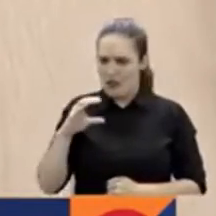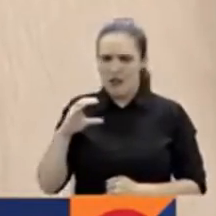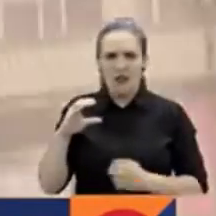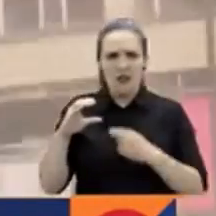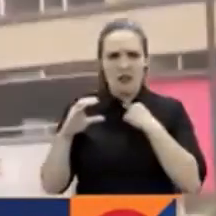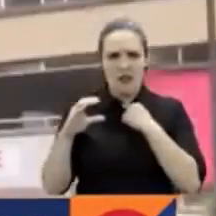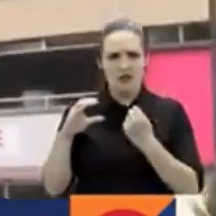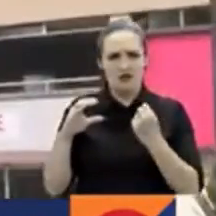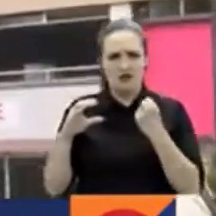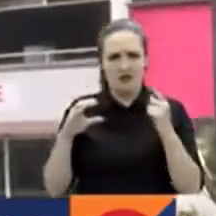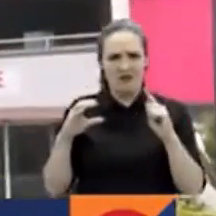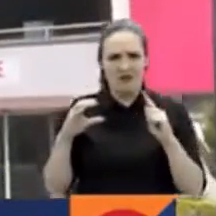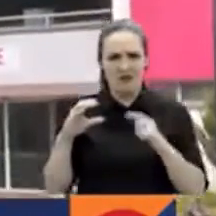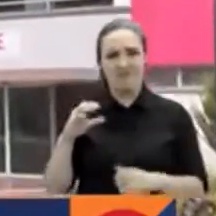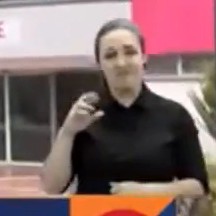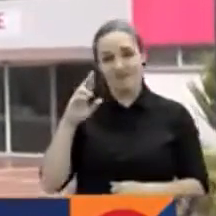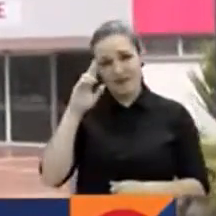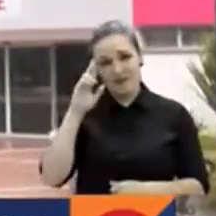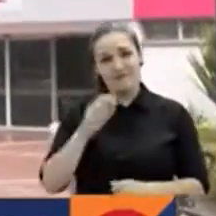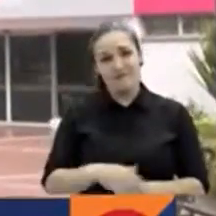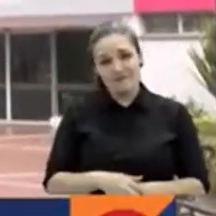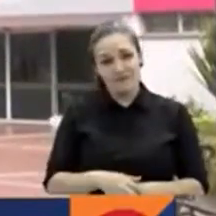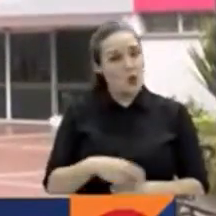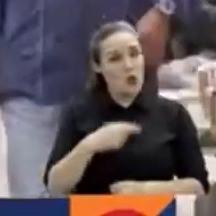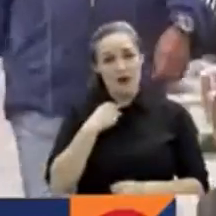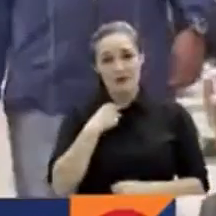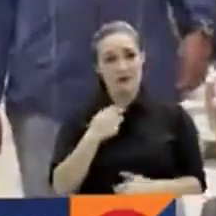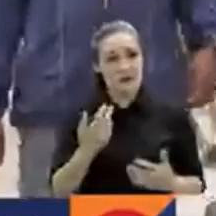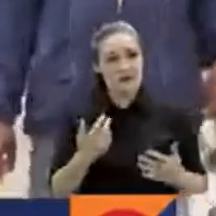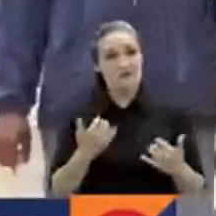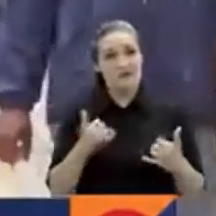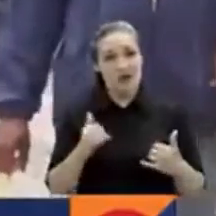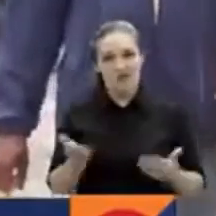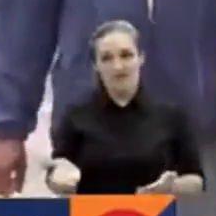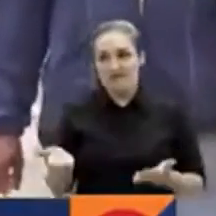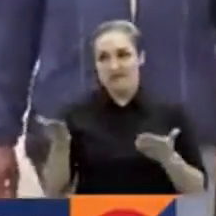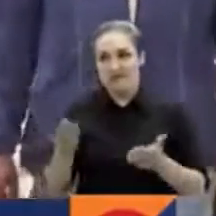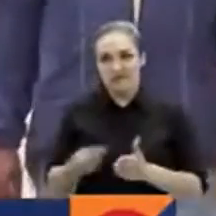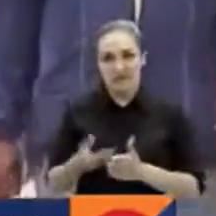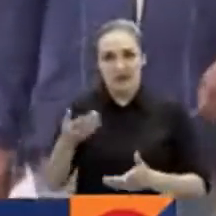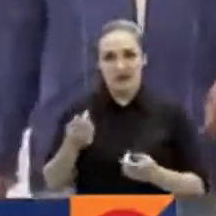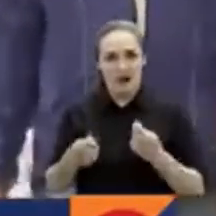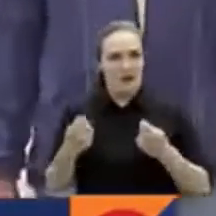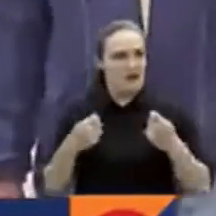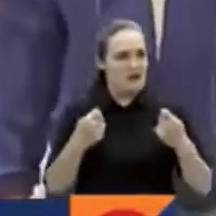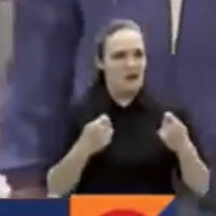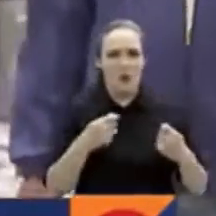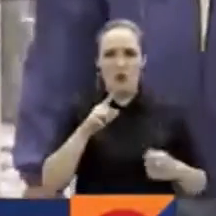febrero, tiene razón. Según el DANE, la inflación en esas ciudades estuvo por encima del promedio nacional